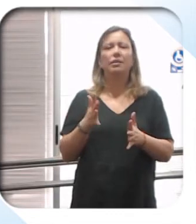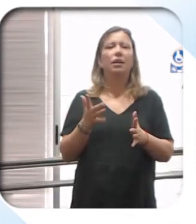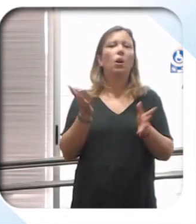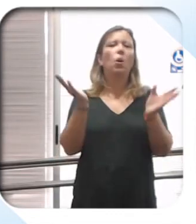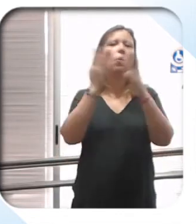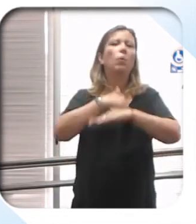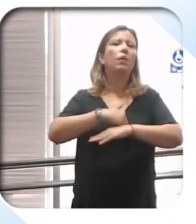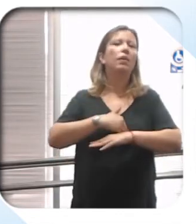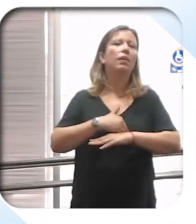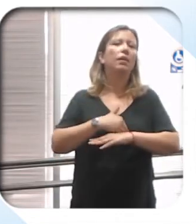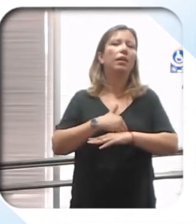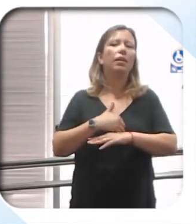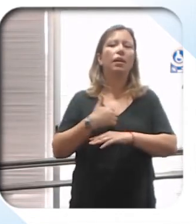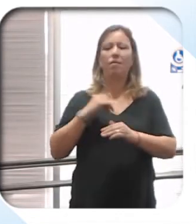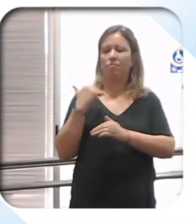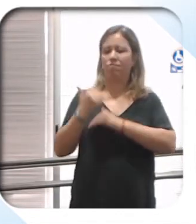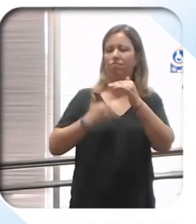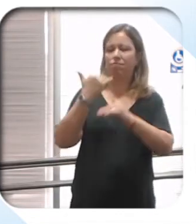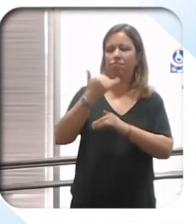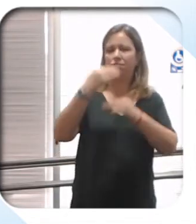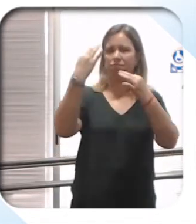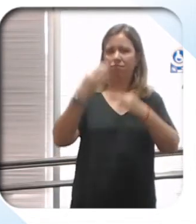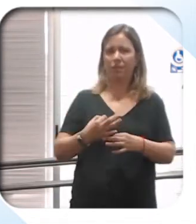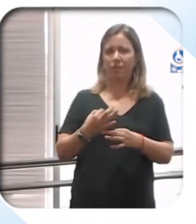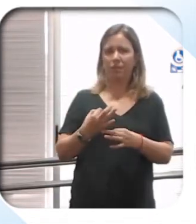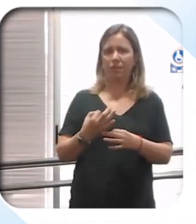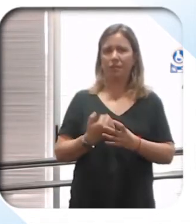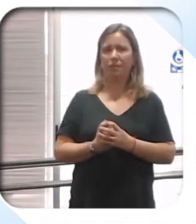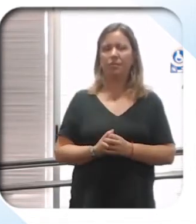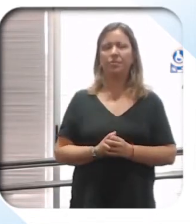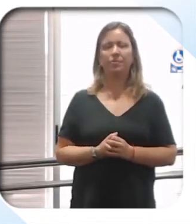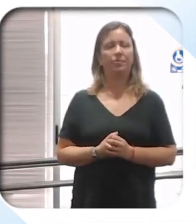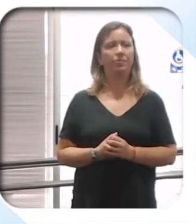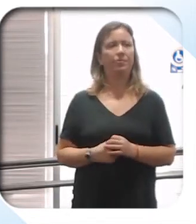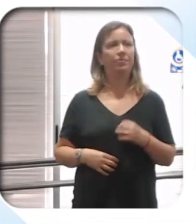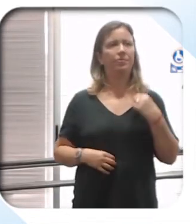no permita desarrollarme de la mejor manera posible, ¿sí?